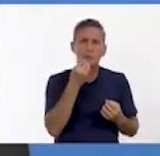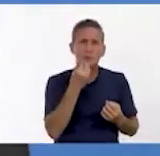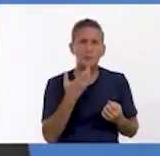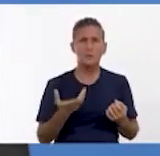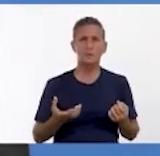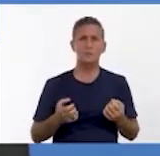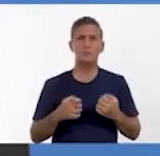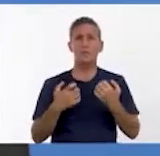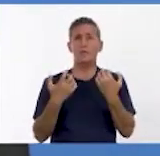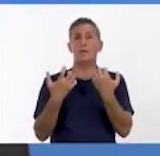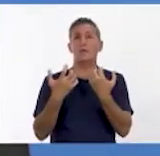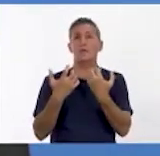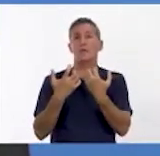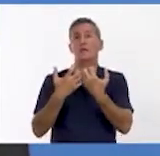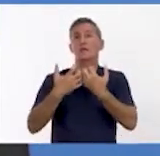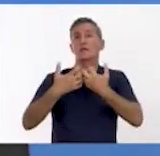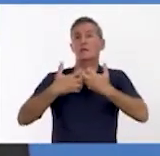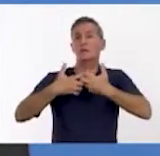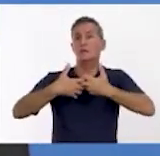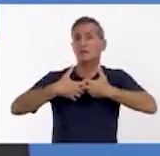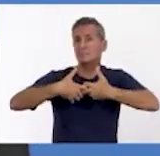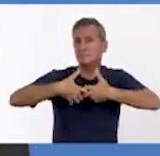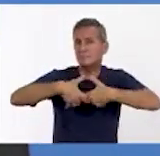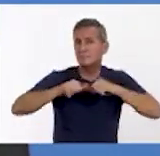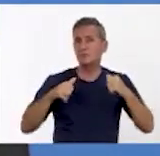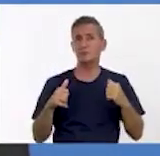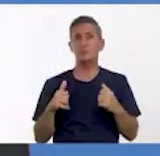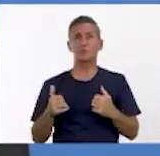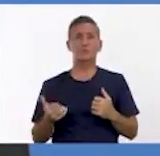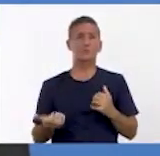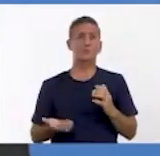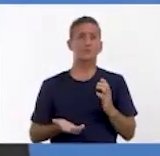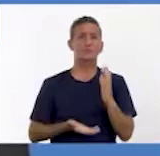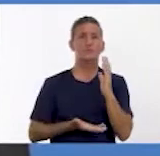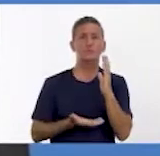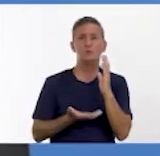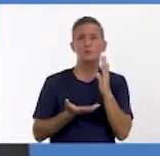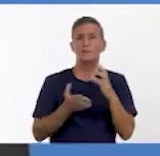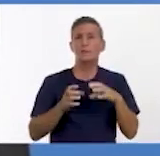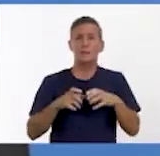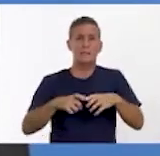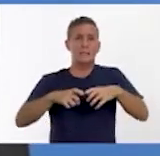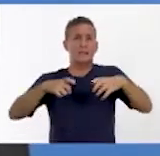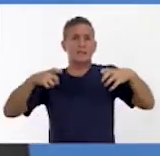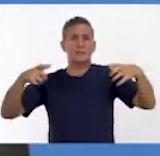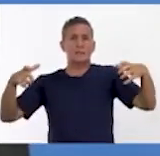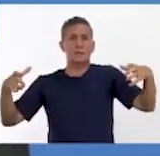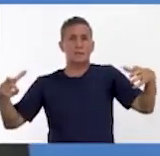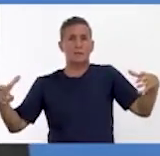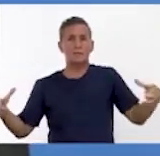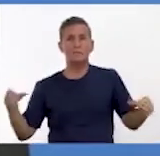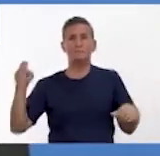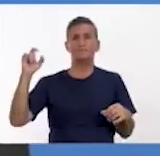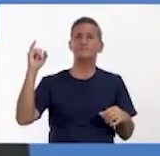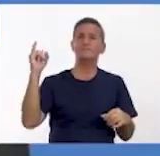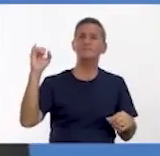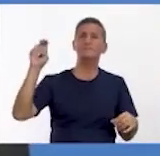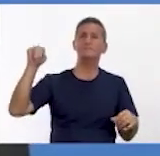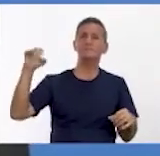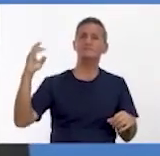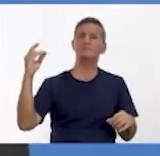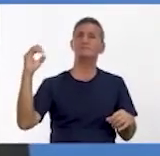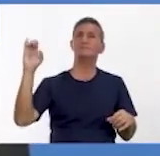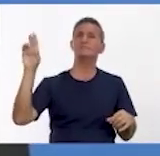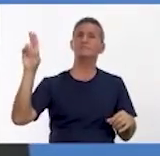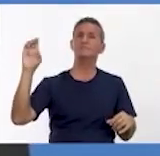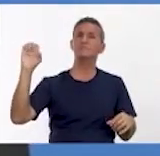de la producción de la mayor cantidad de industria, de la mayor cantidad de producción agrícola